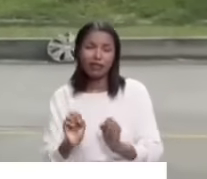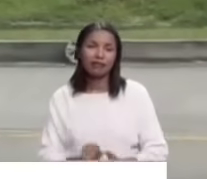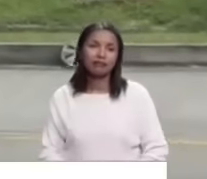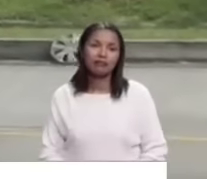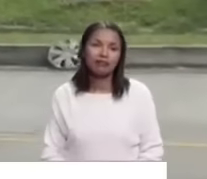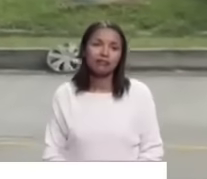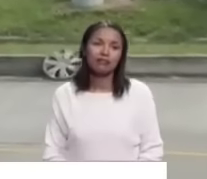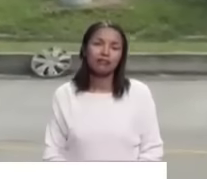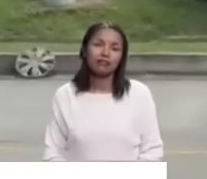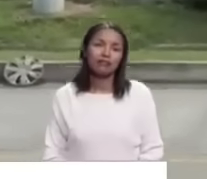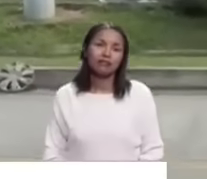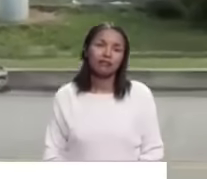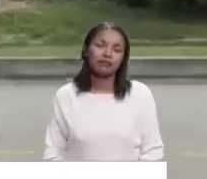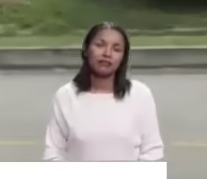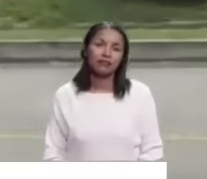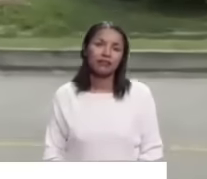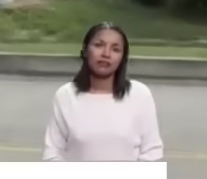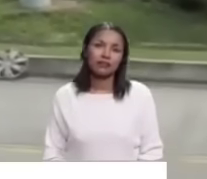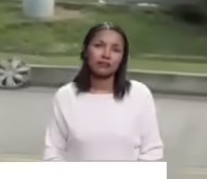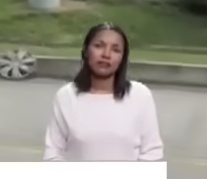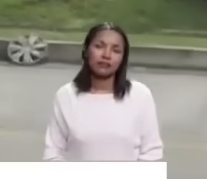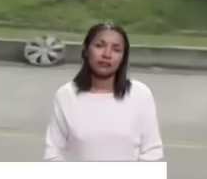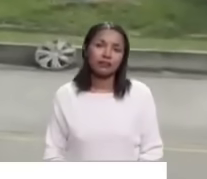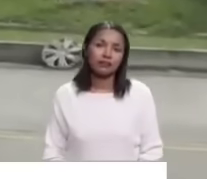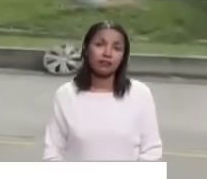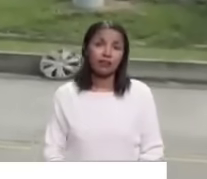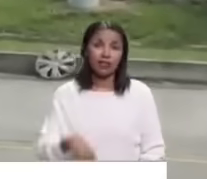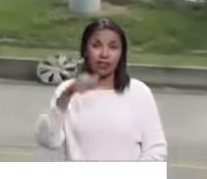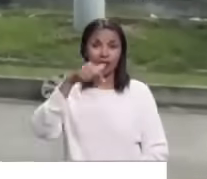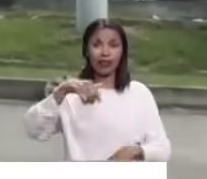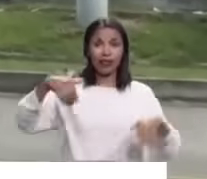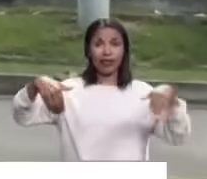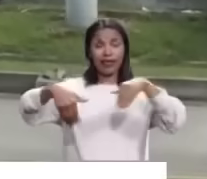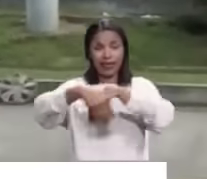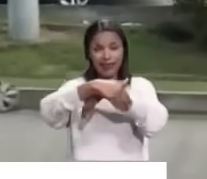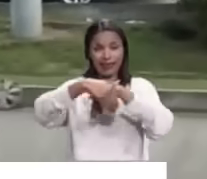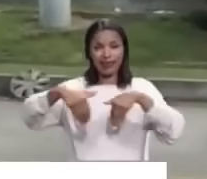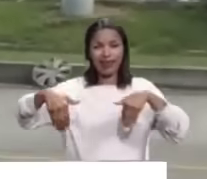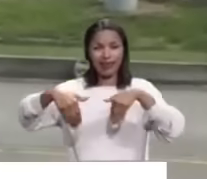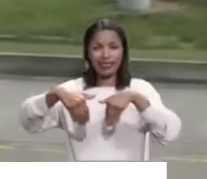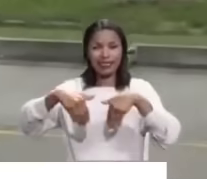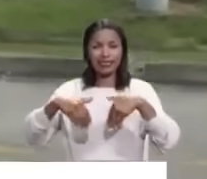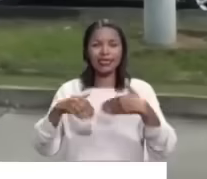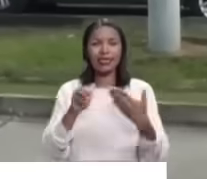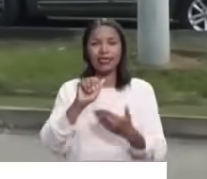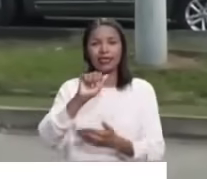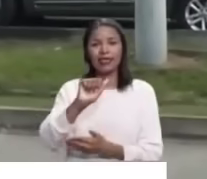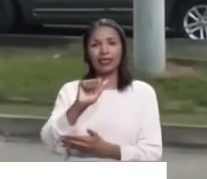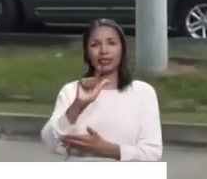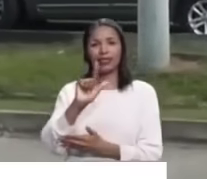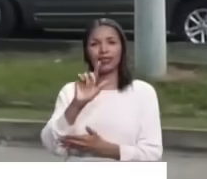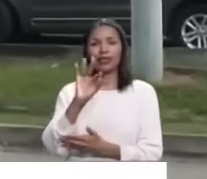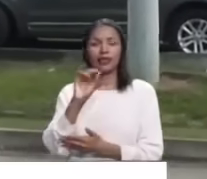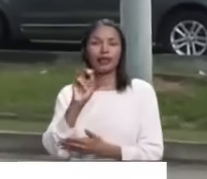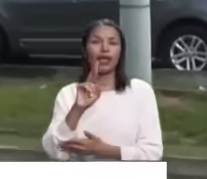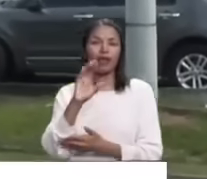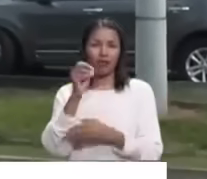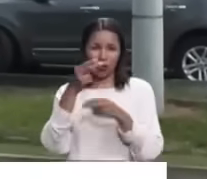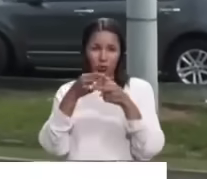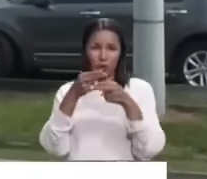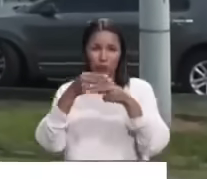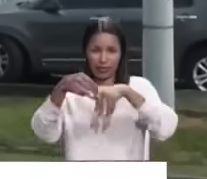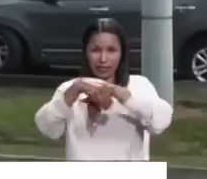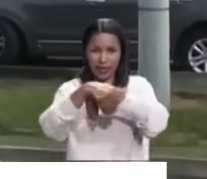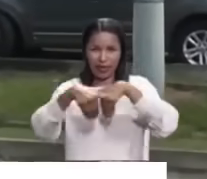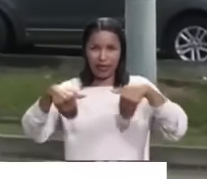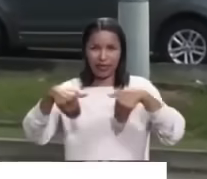el mismo, y que reiteramos aquí en el área de la vía Ricardo J. Alfaro se mantiene este vehículo detenido. Los otros que están